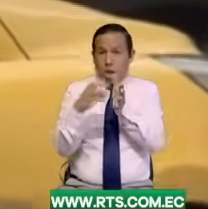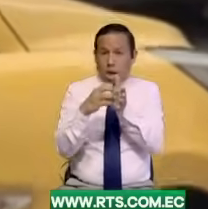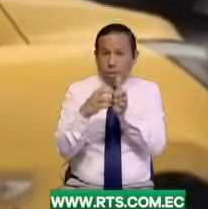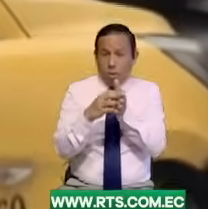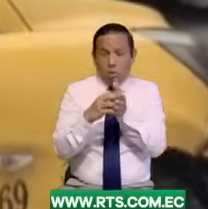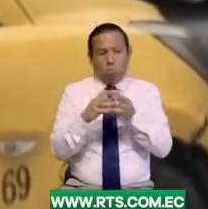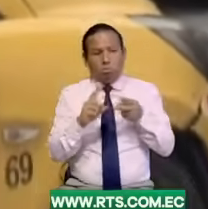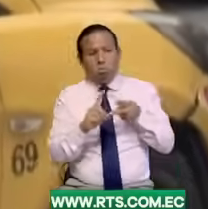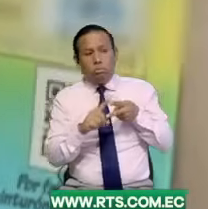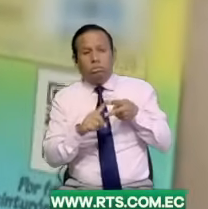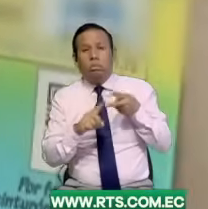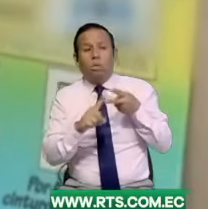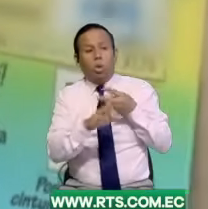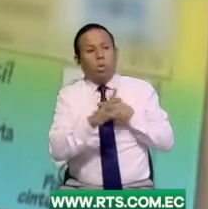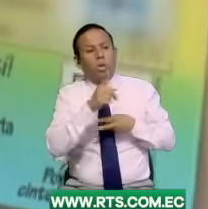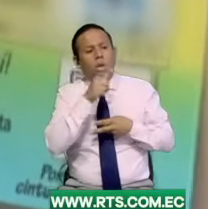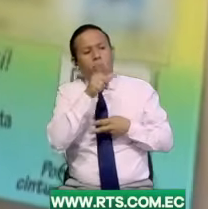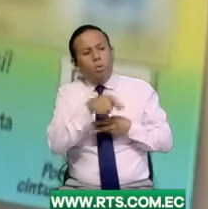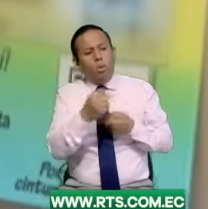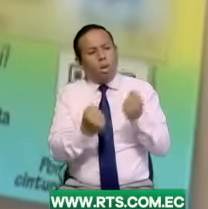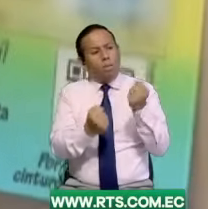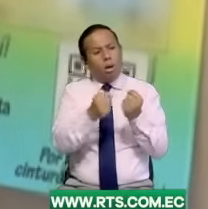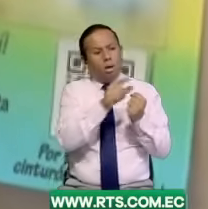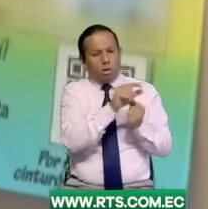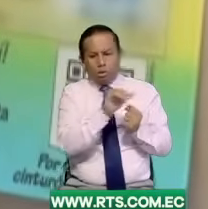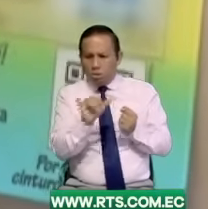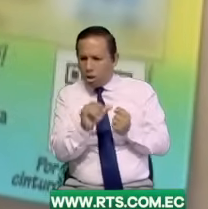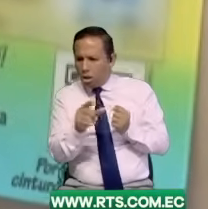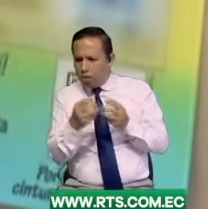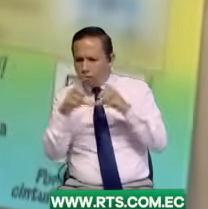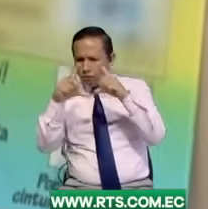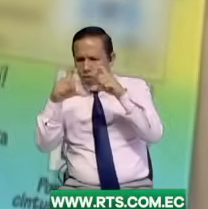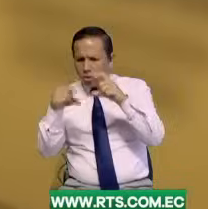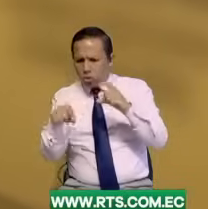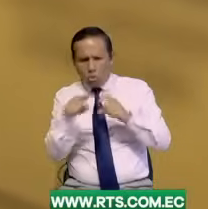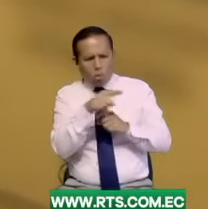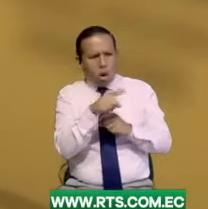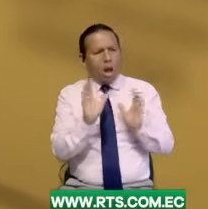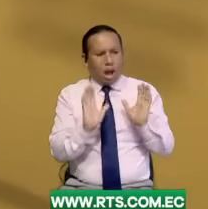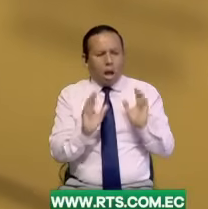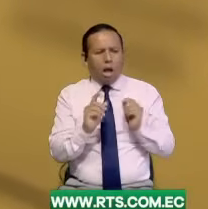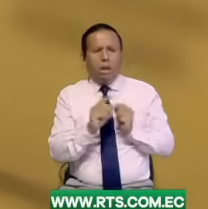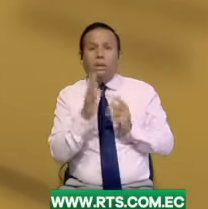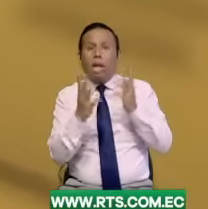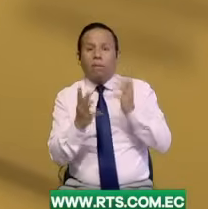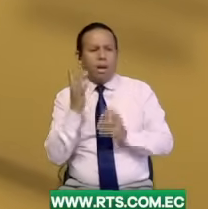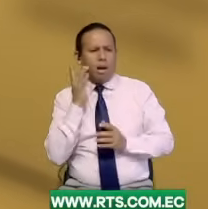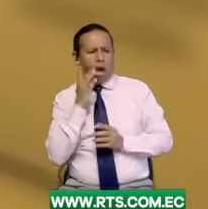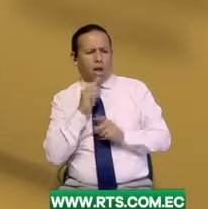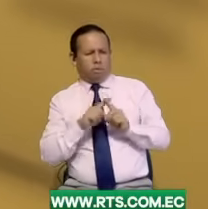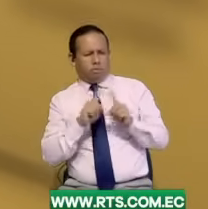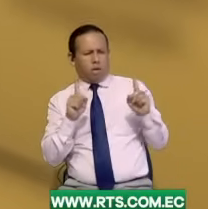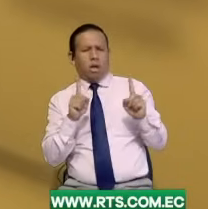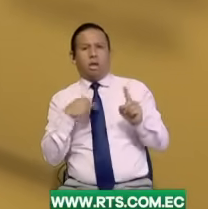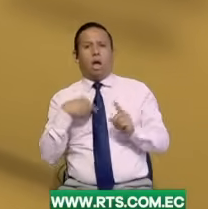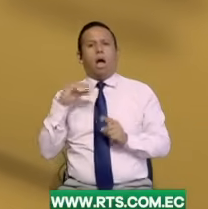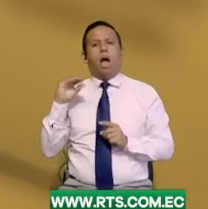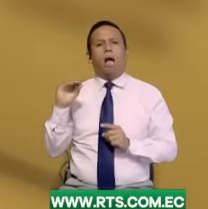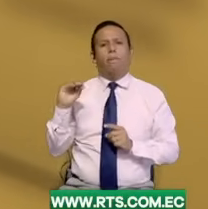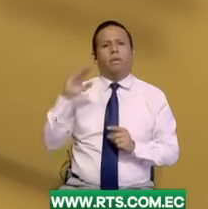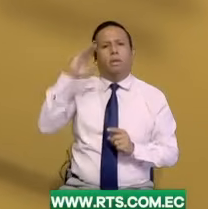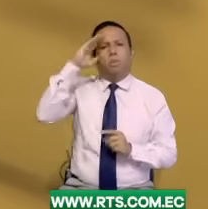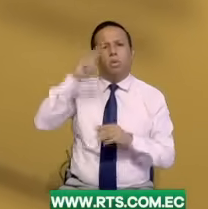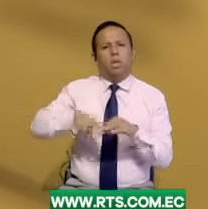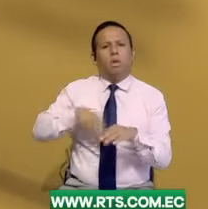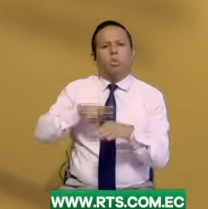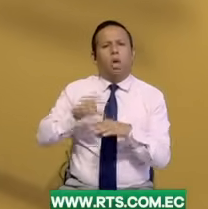la información del dueño y su conductor que estén visibles en la parte posterior de los asientos y de notar alguna anomalía, alertar inmediatamente a la Policía Nacional